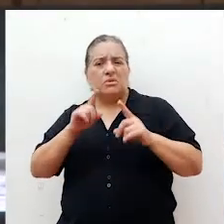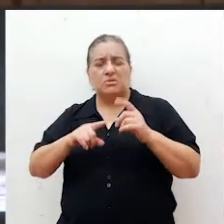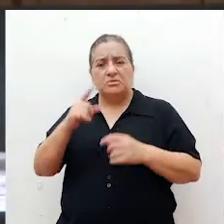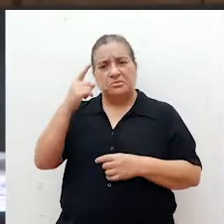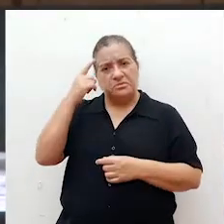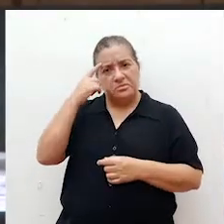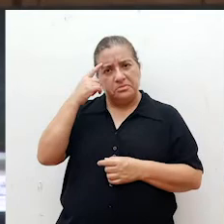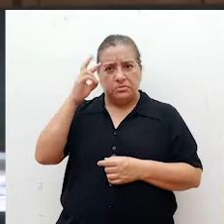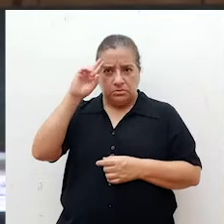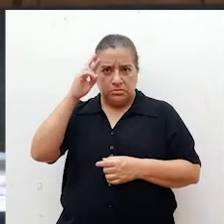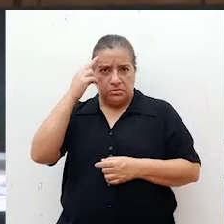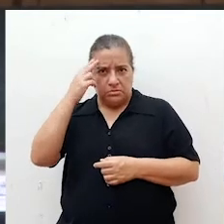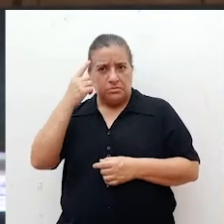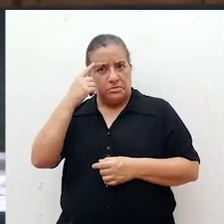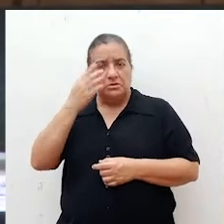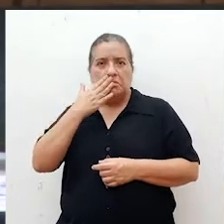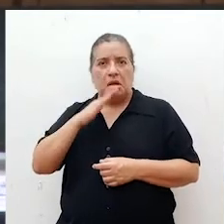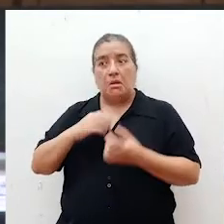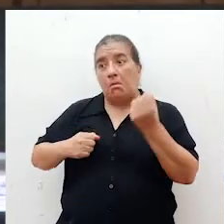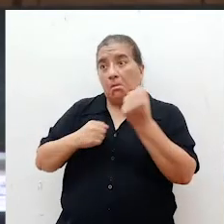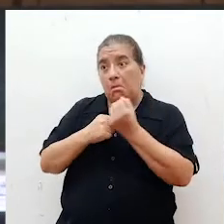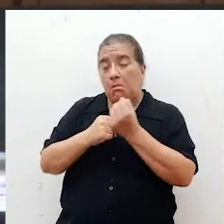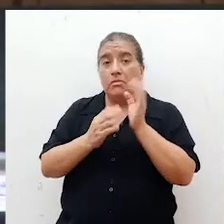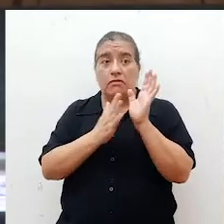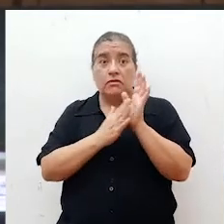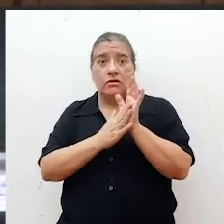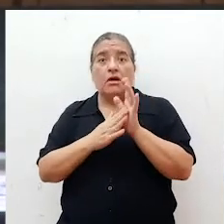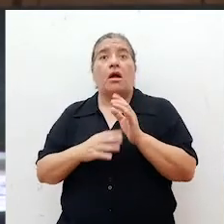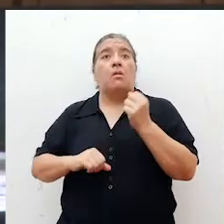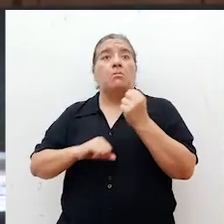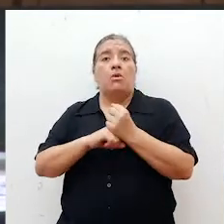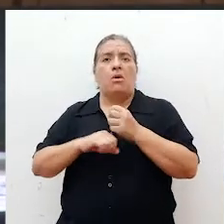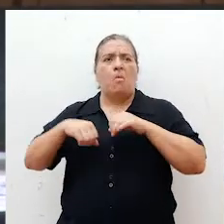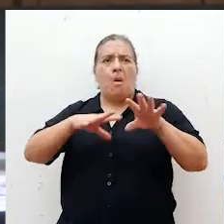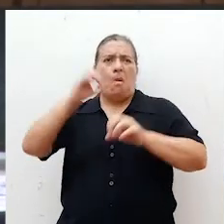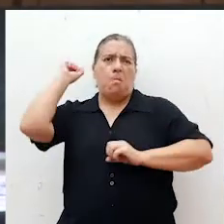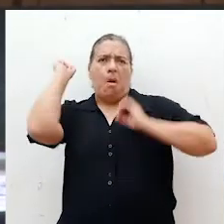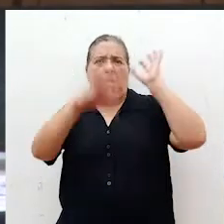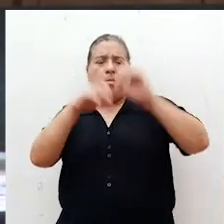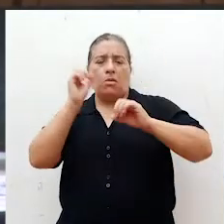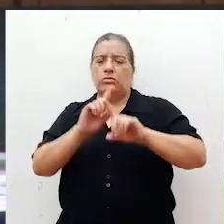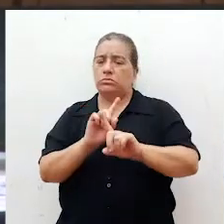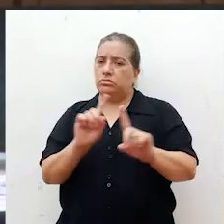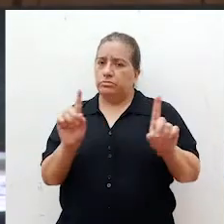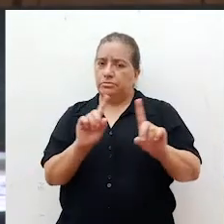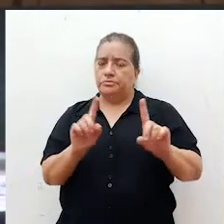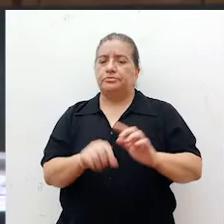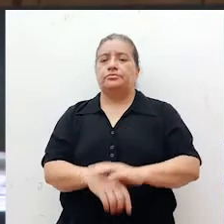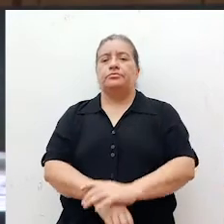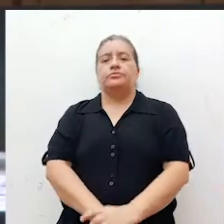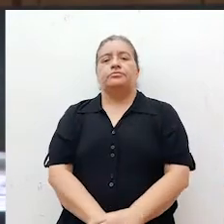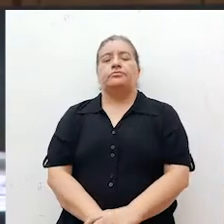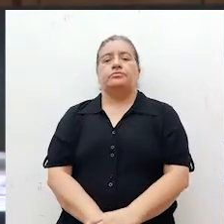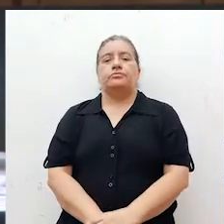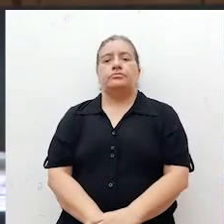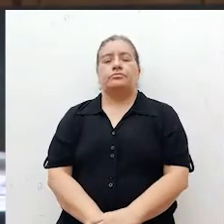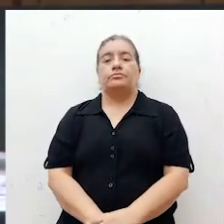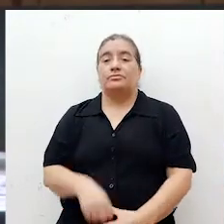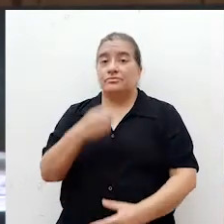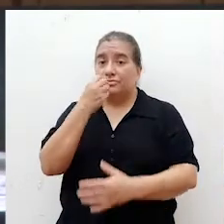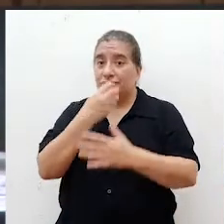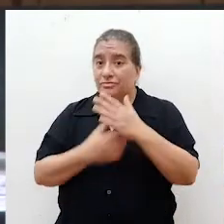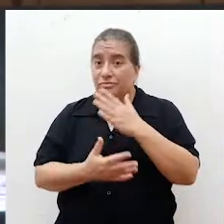que ahorita pues no tenemos una fecha exacta de la llegada de estas vacunas. ¿Qué cree usted por qué ocurre esto,